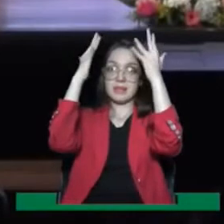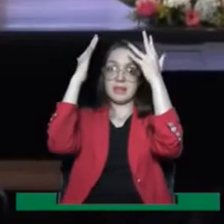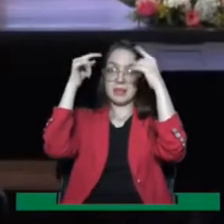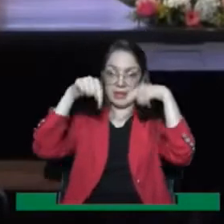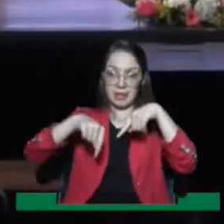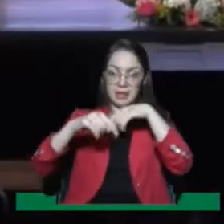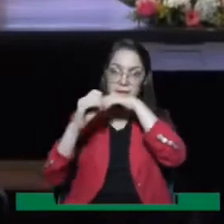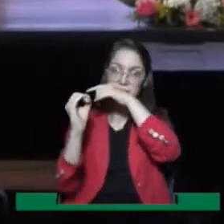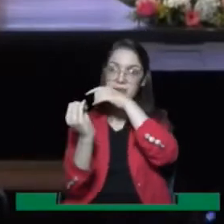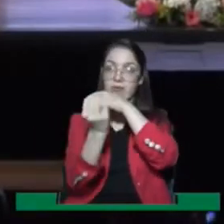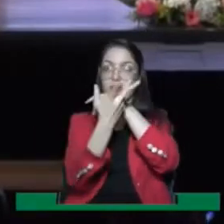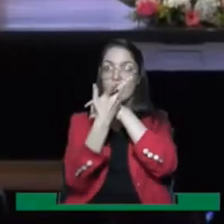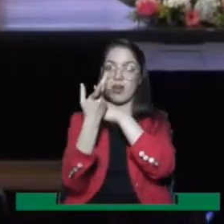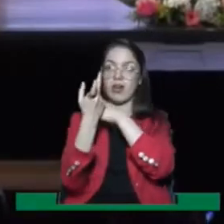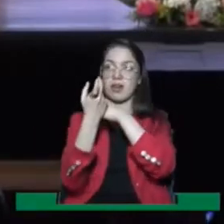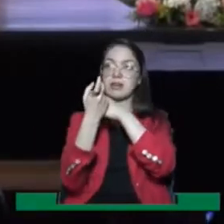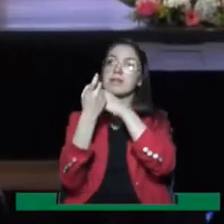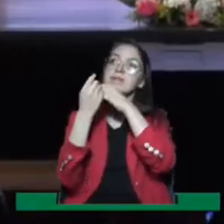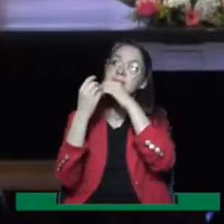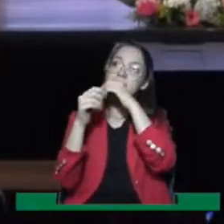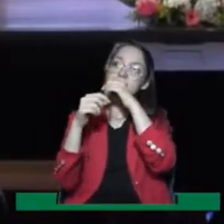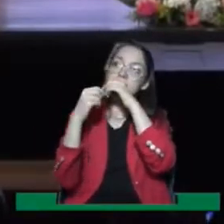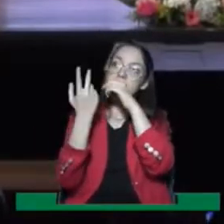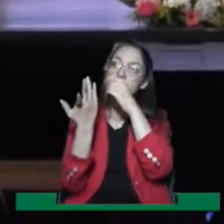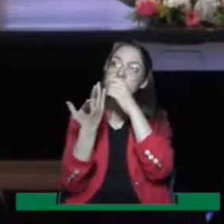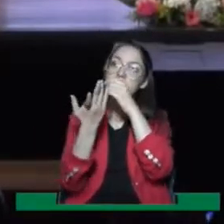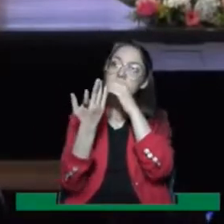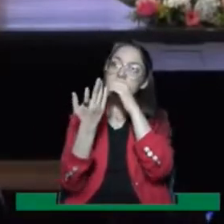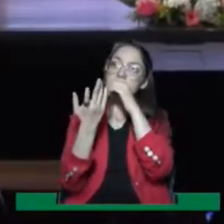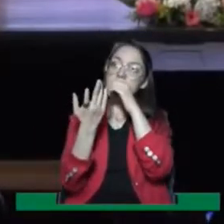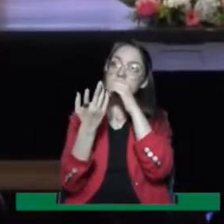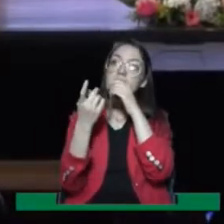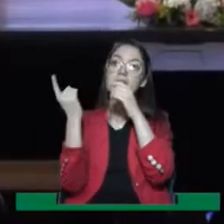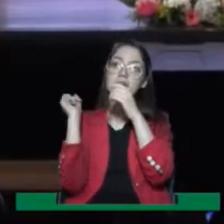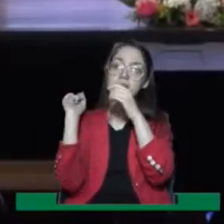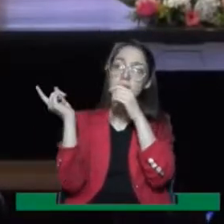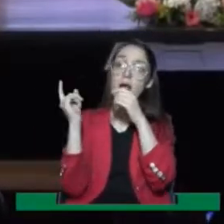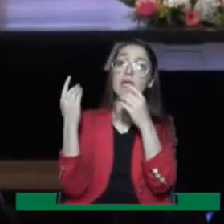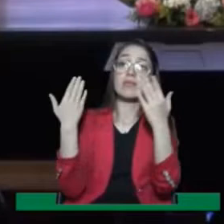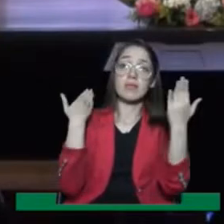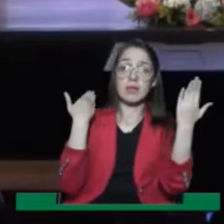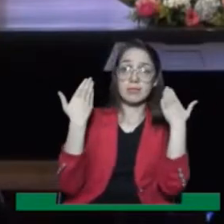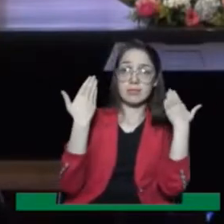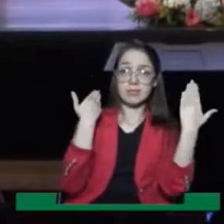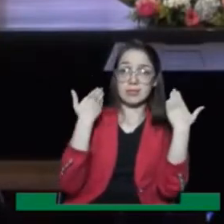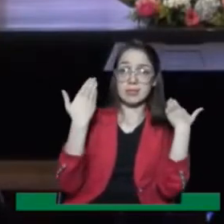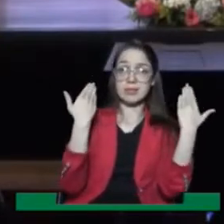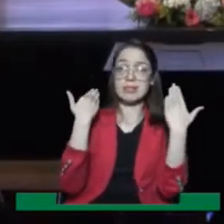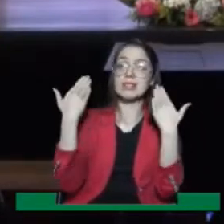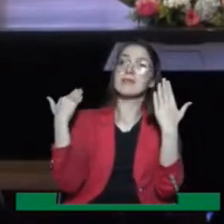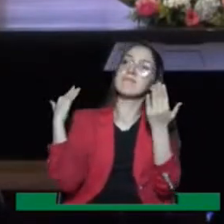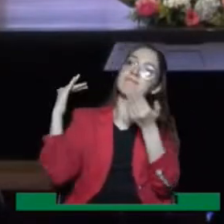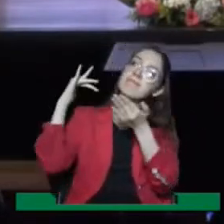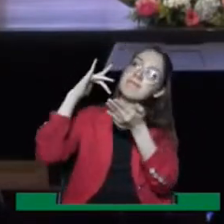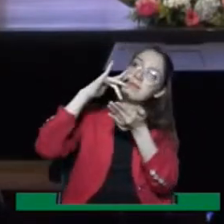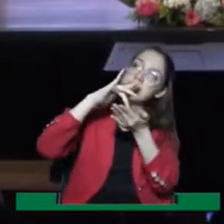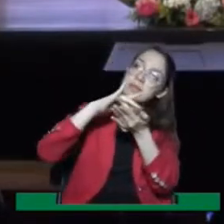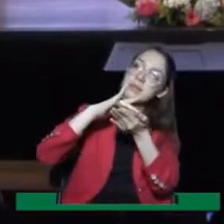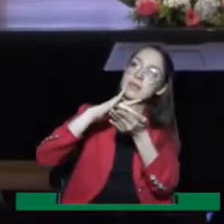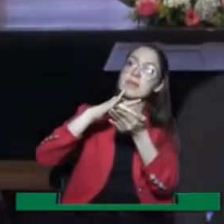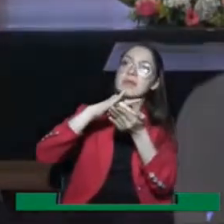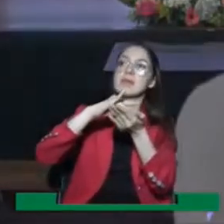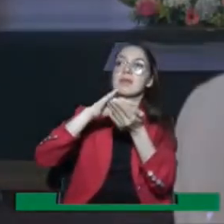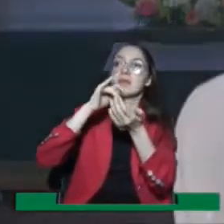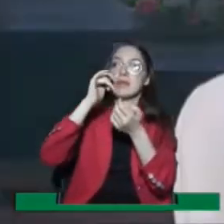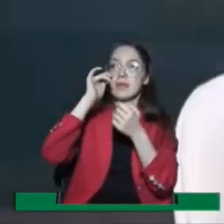toda la comunidad está inmersa en esa actividad todavía hay campesinos esto ha generado que